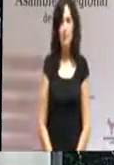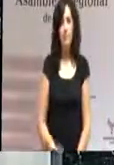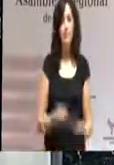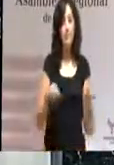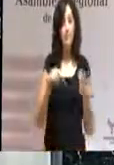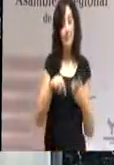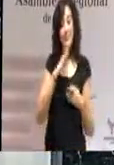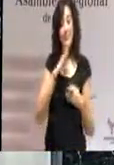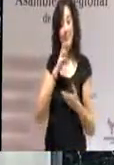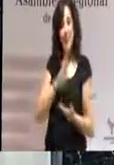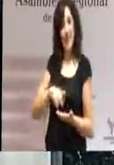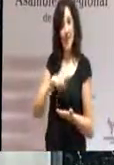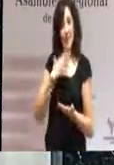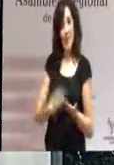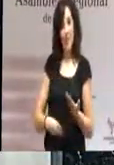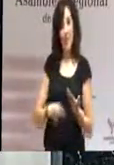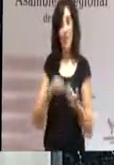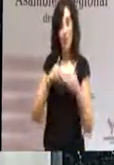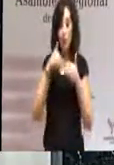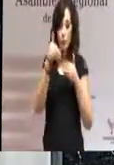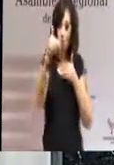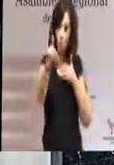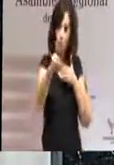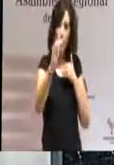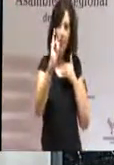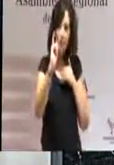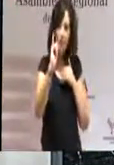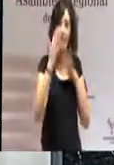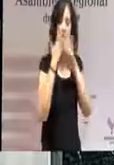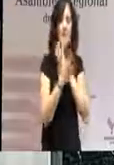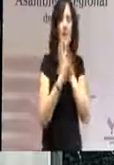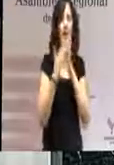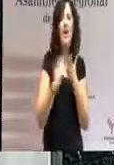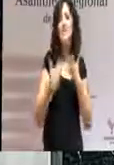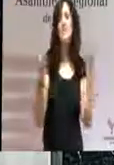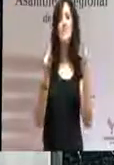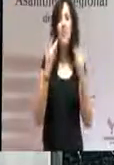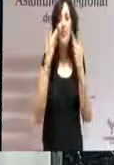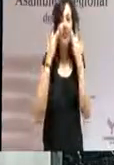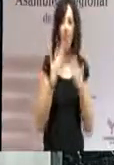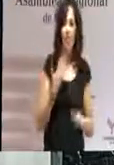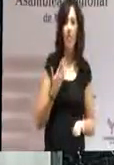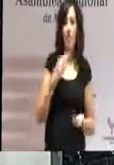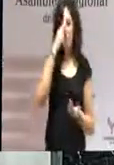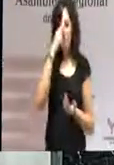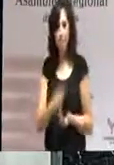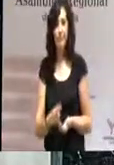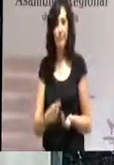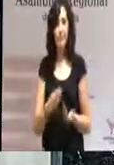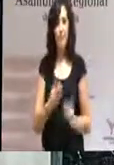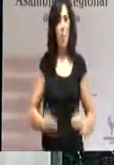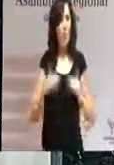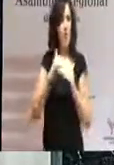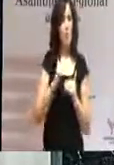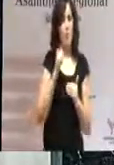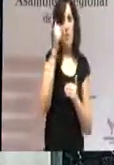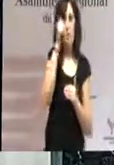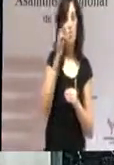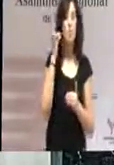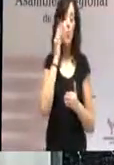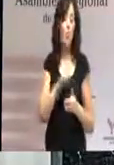región tenga futuro, hay que garantizar la dignidad y la igualdad de oportunidades de los murcianos y de